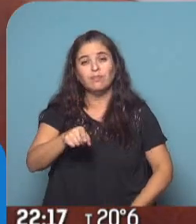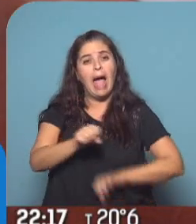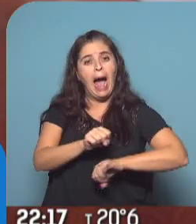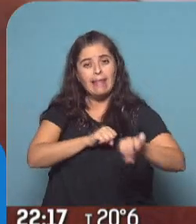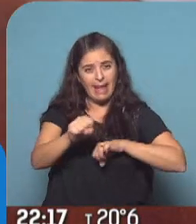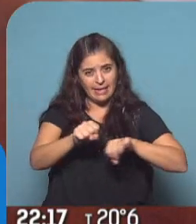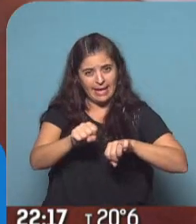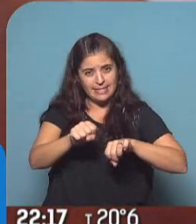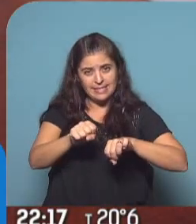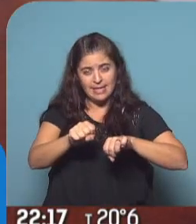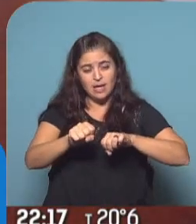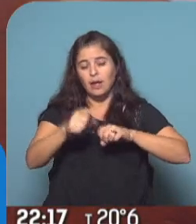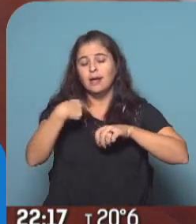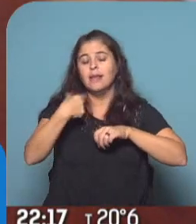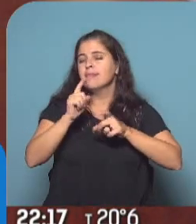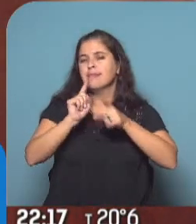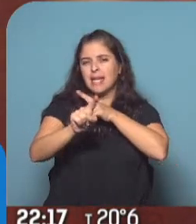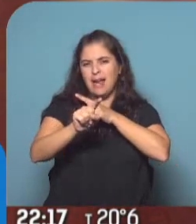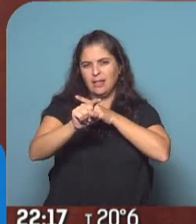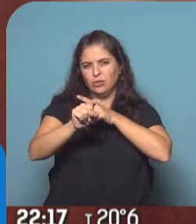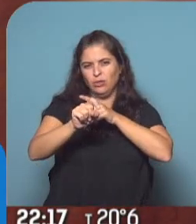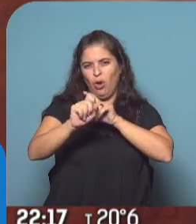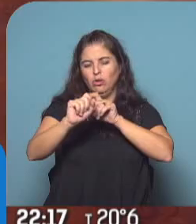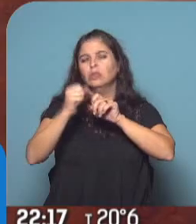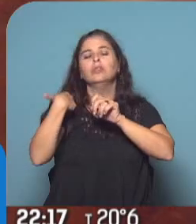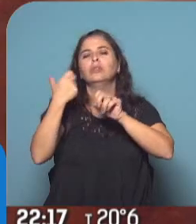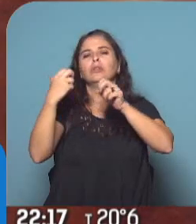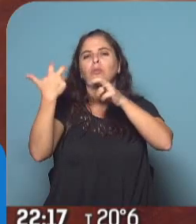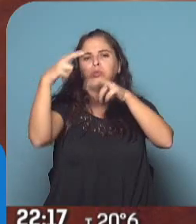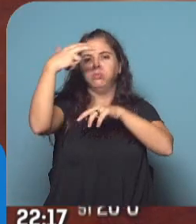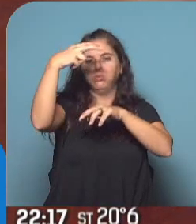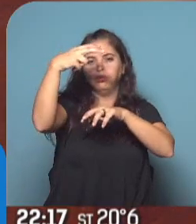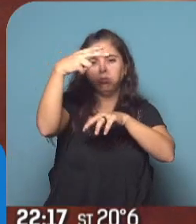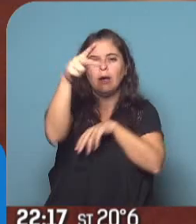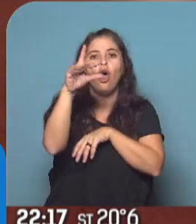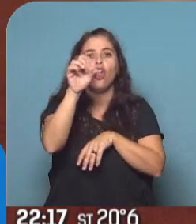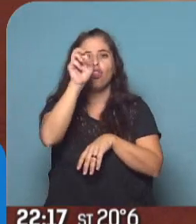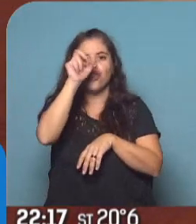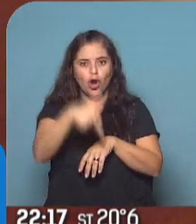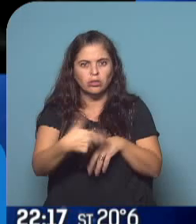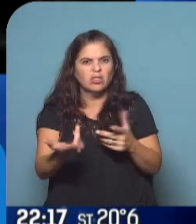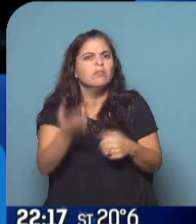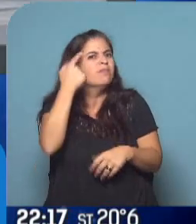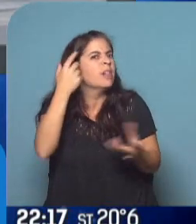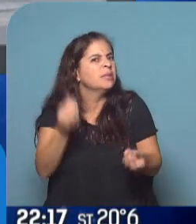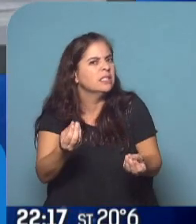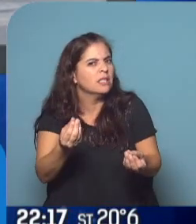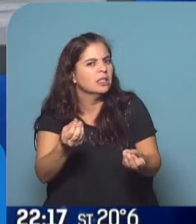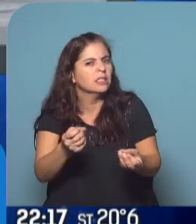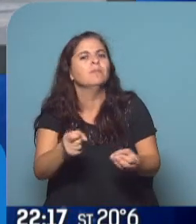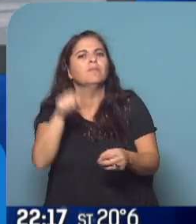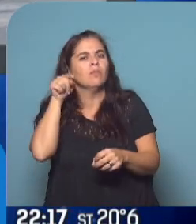el sabotaje de barcos, 2 de los cuales eran petroleros árabes, comparándolo con